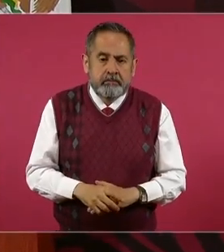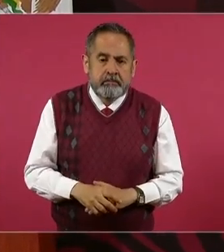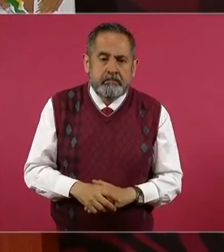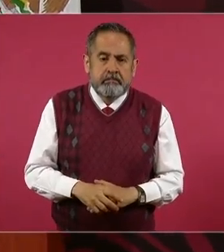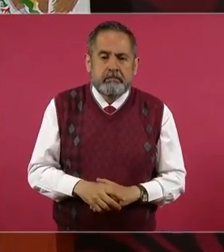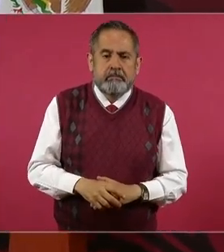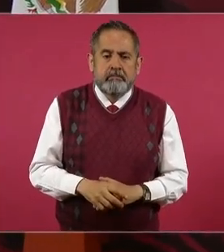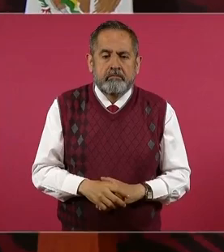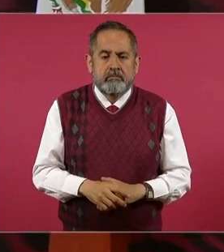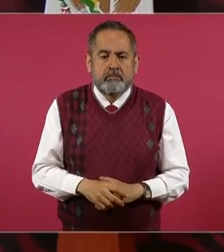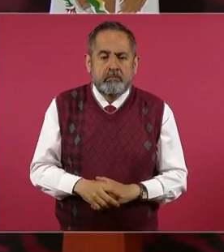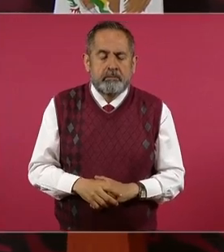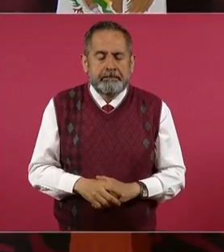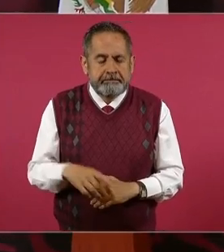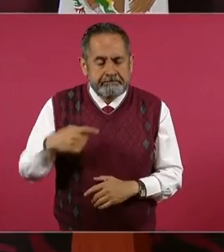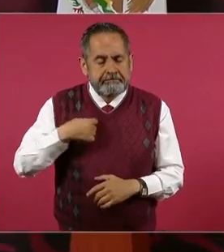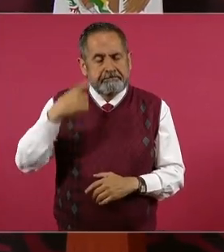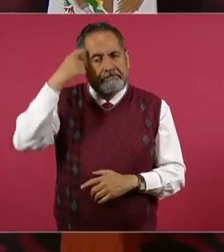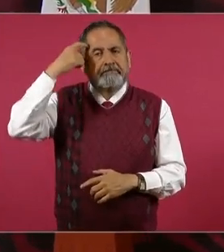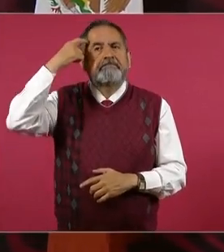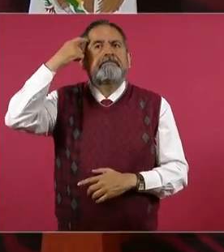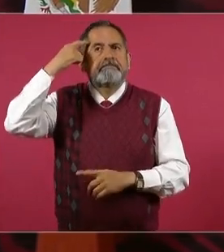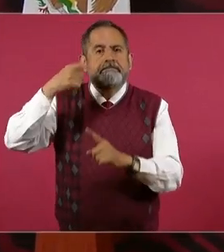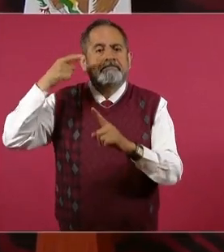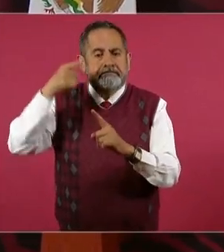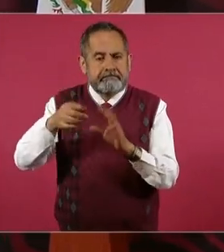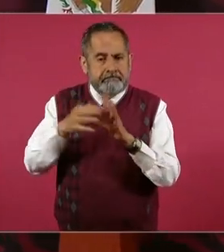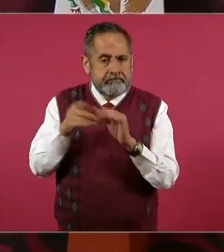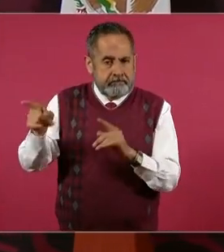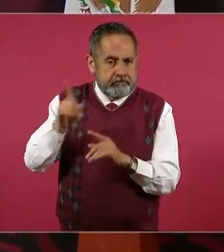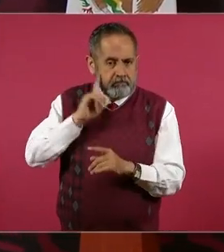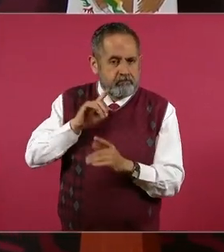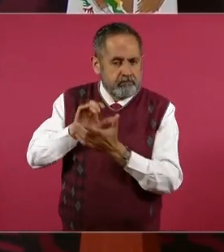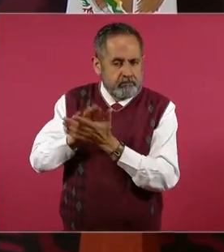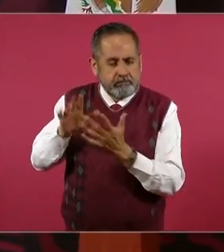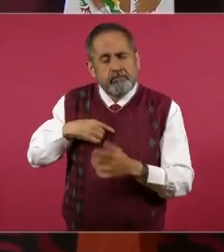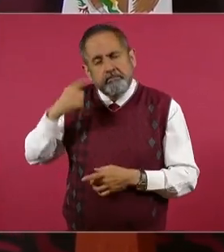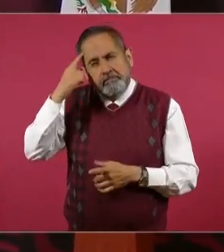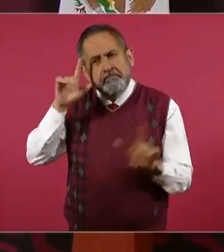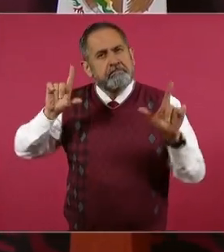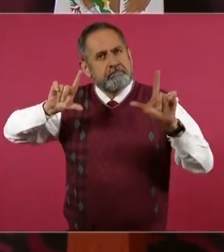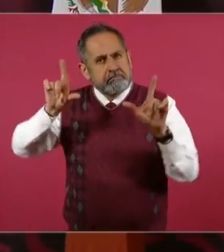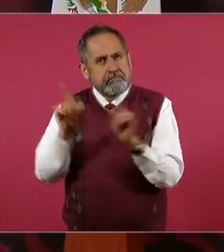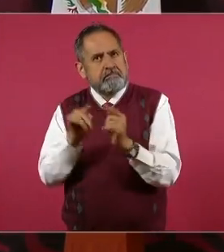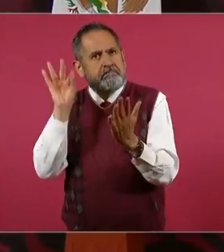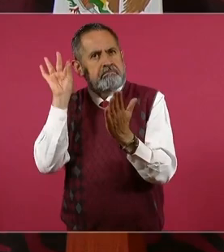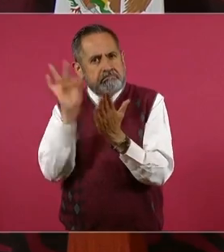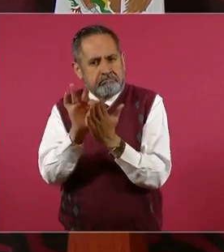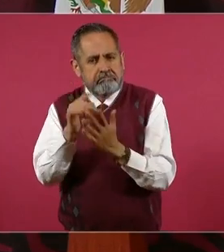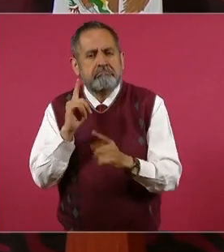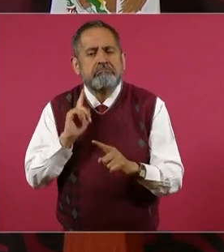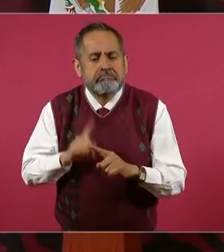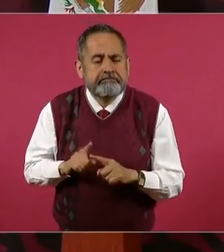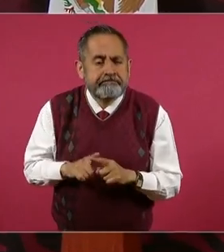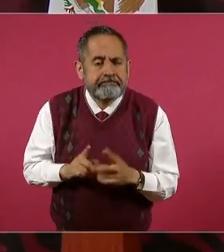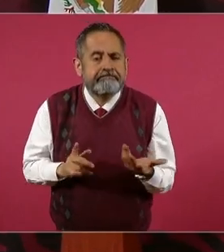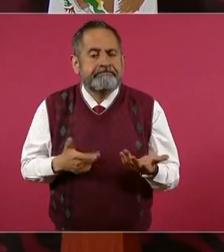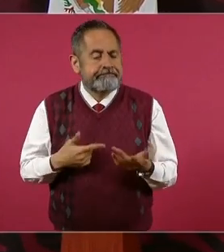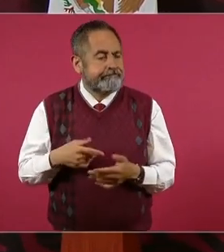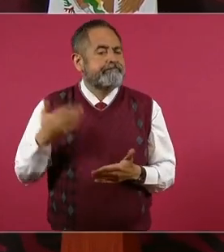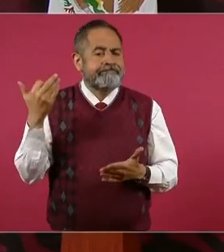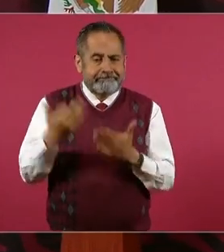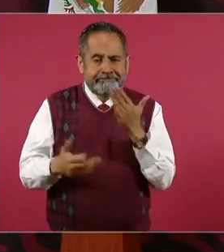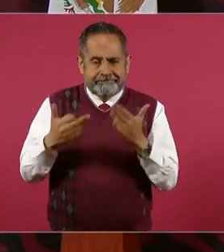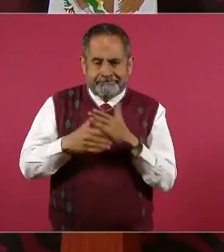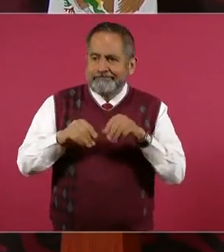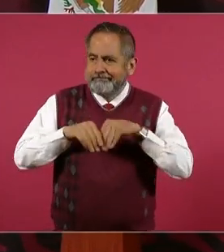Y una de las conclusiones a las que llega Beatriz es de que todavía